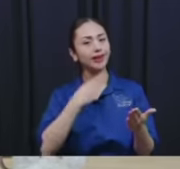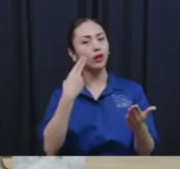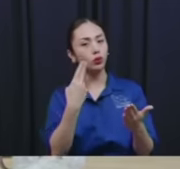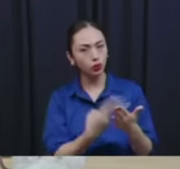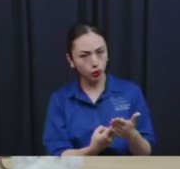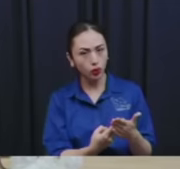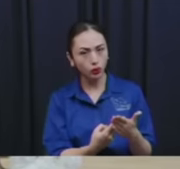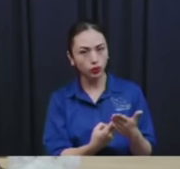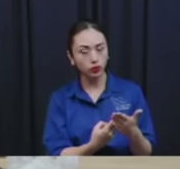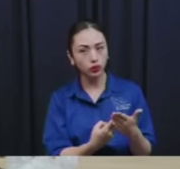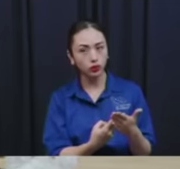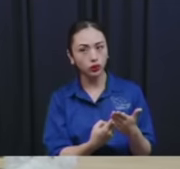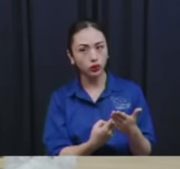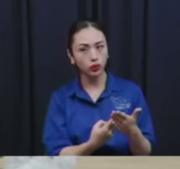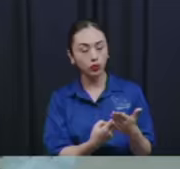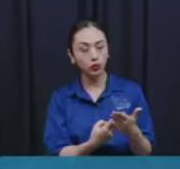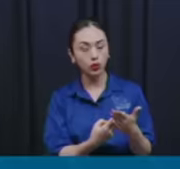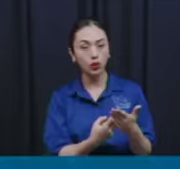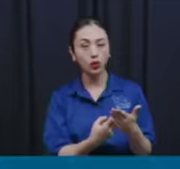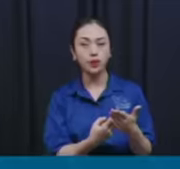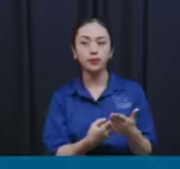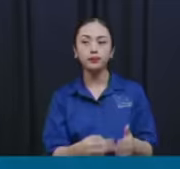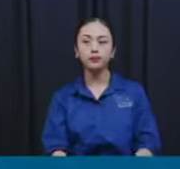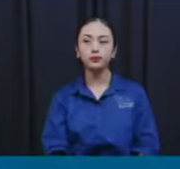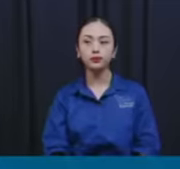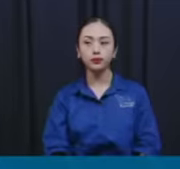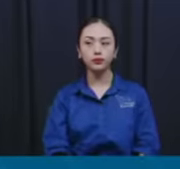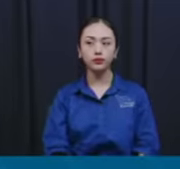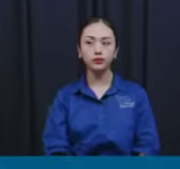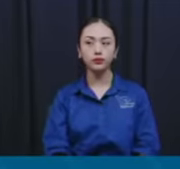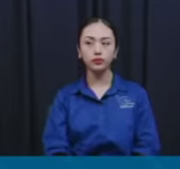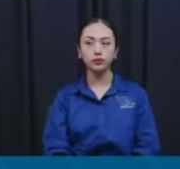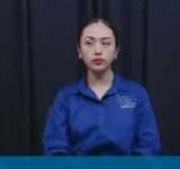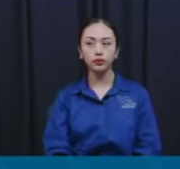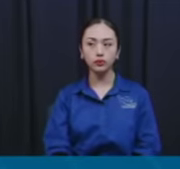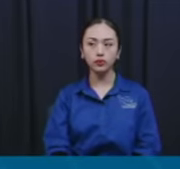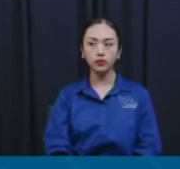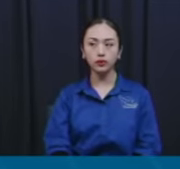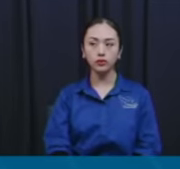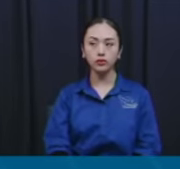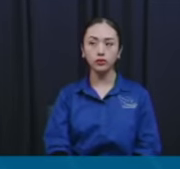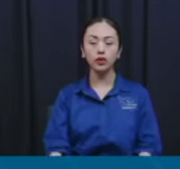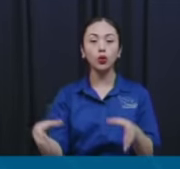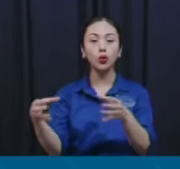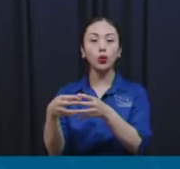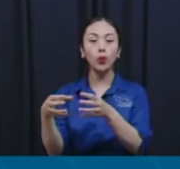que pone en plural lo voy a poner un poquito para hasta arriba en